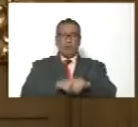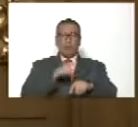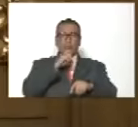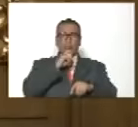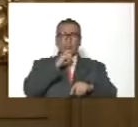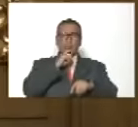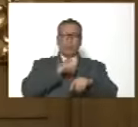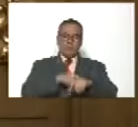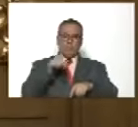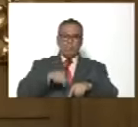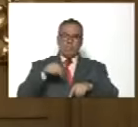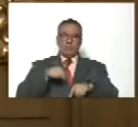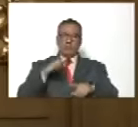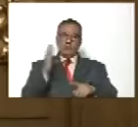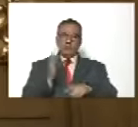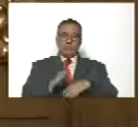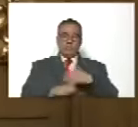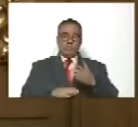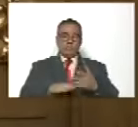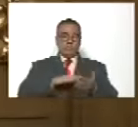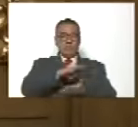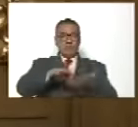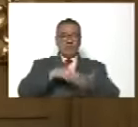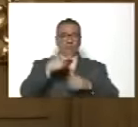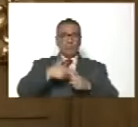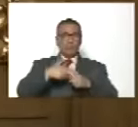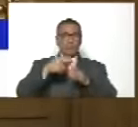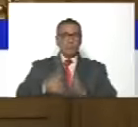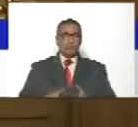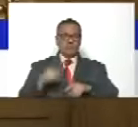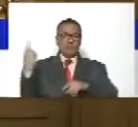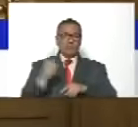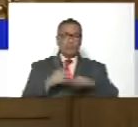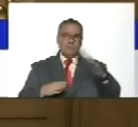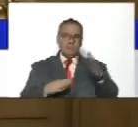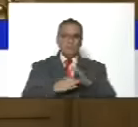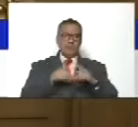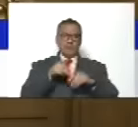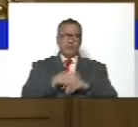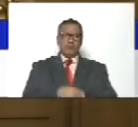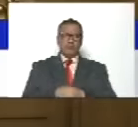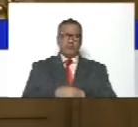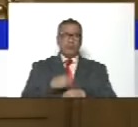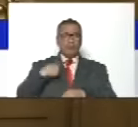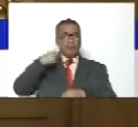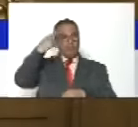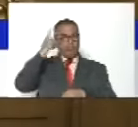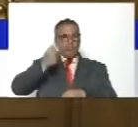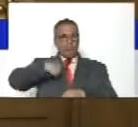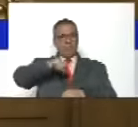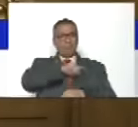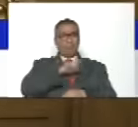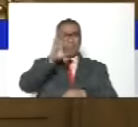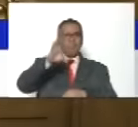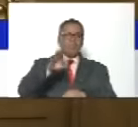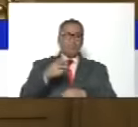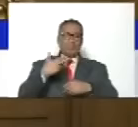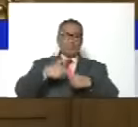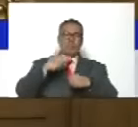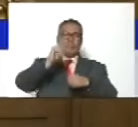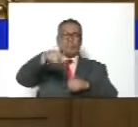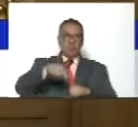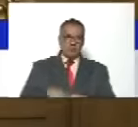duros, que saboteaban la industria petrolera, arreciaba el bloqueo, pretendían que nuestro país se quedara sin